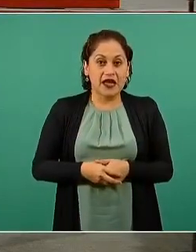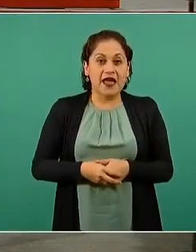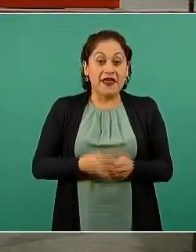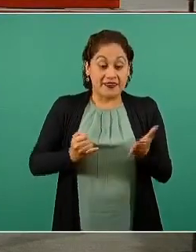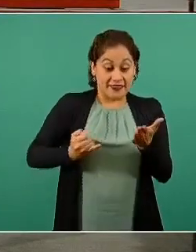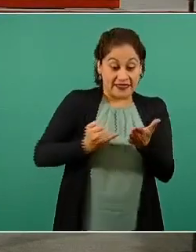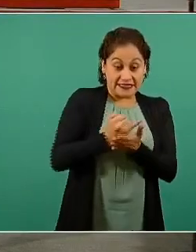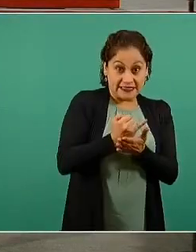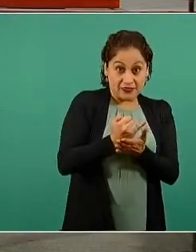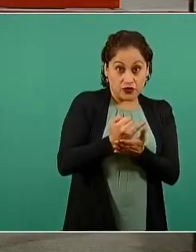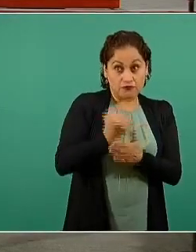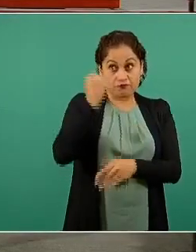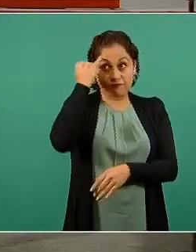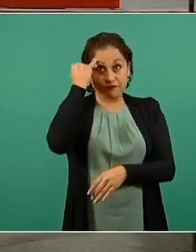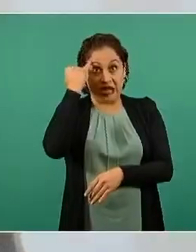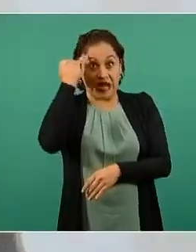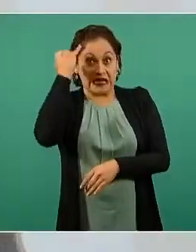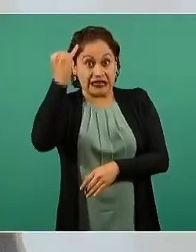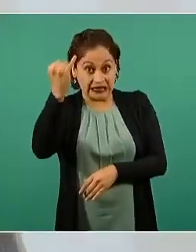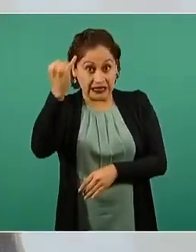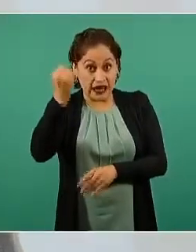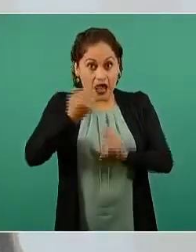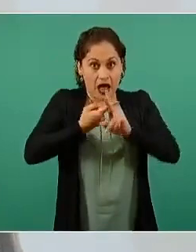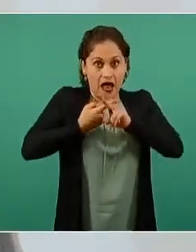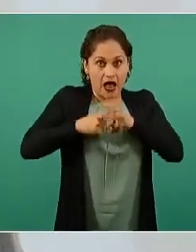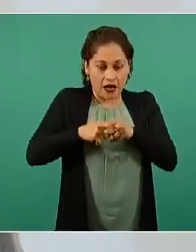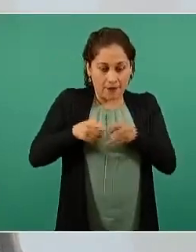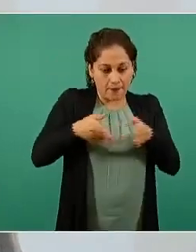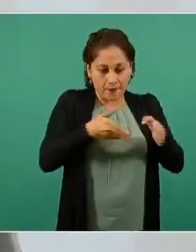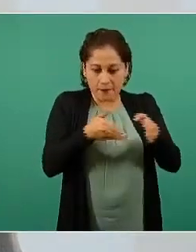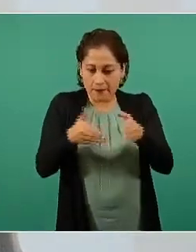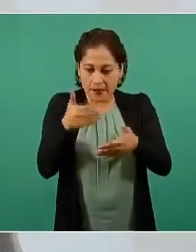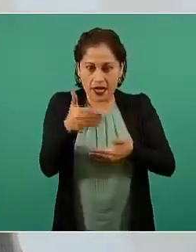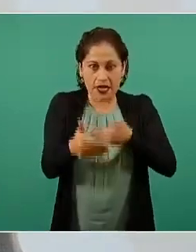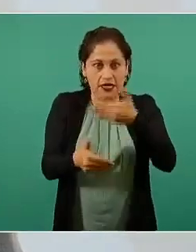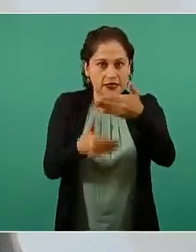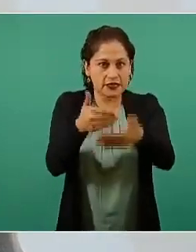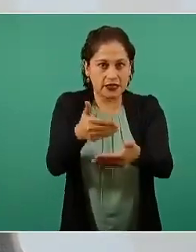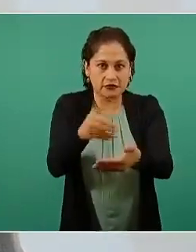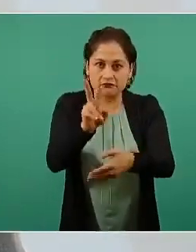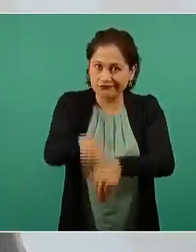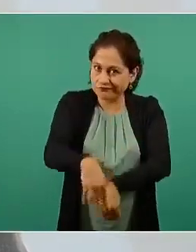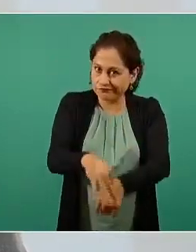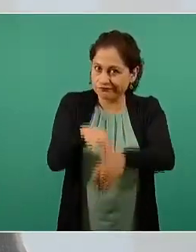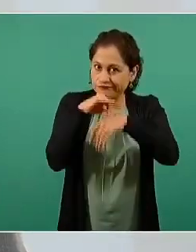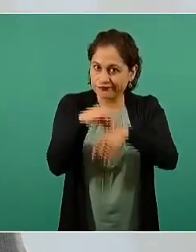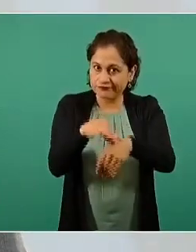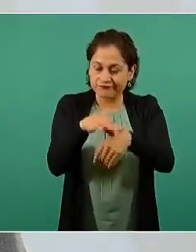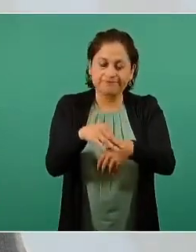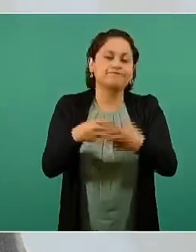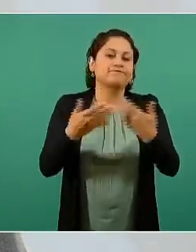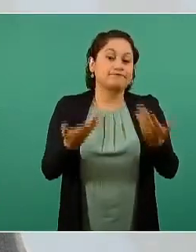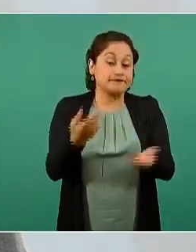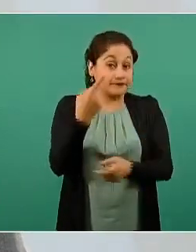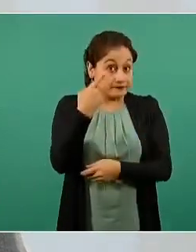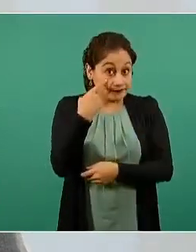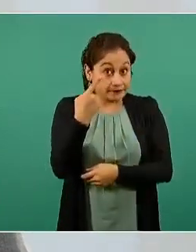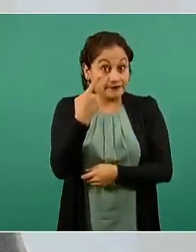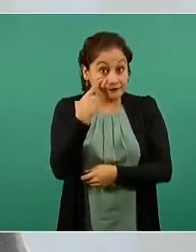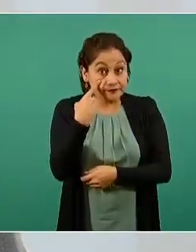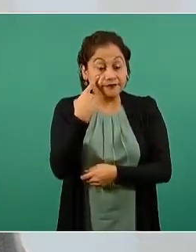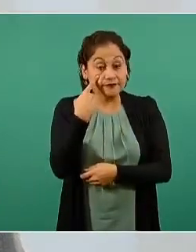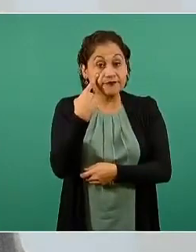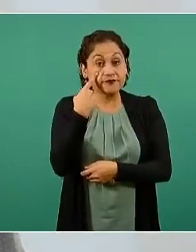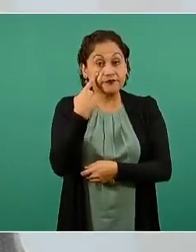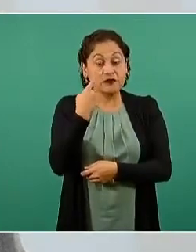es, digamos, el inicio de ese camino y todo lo que fue sucediendo en la vida real. La realidad es que todos los